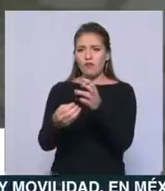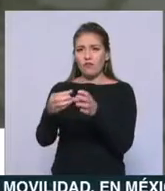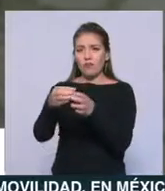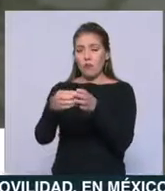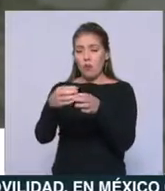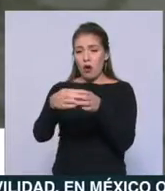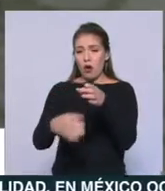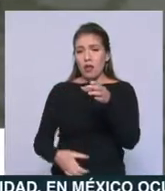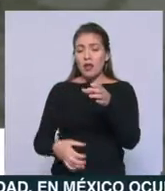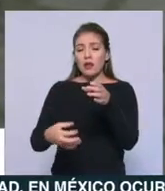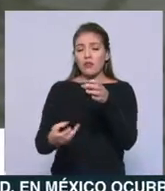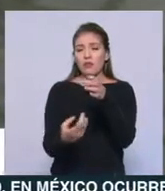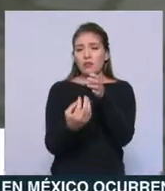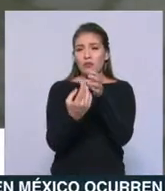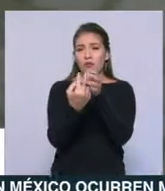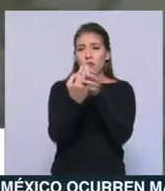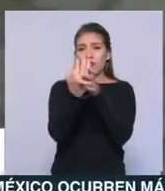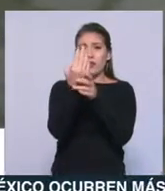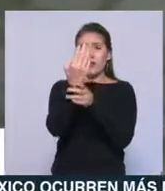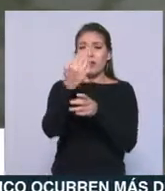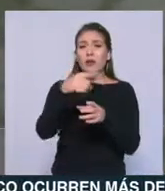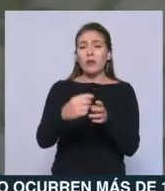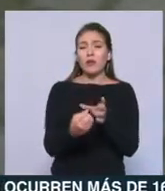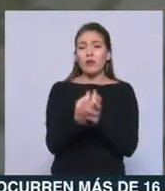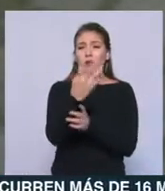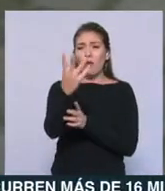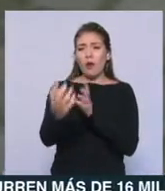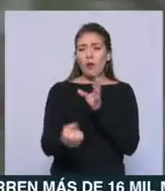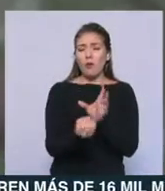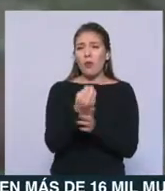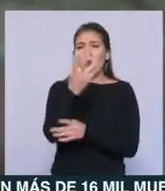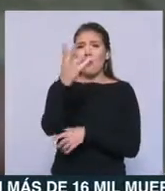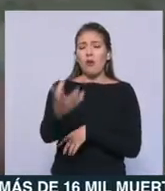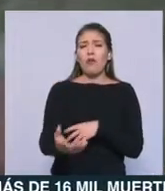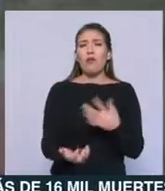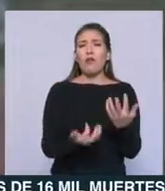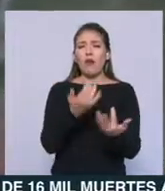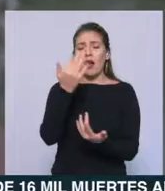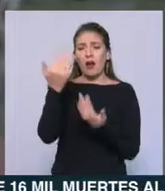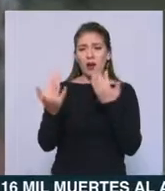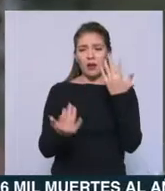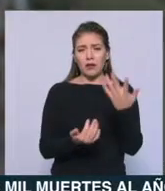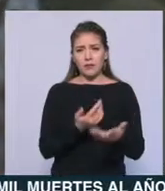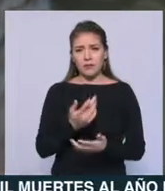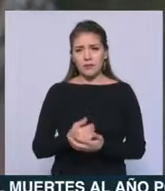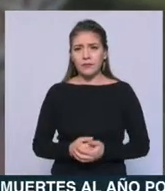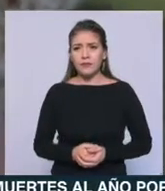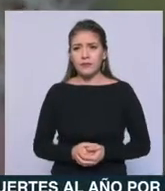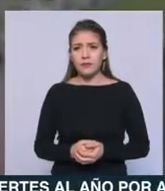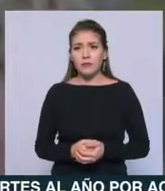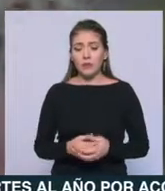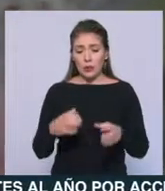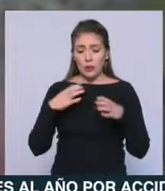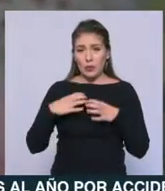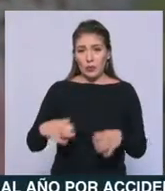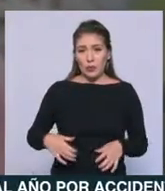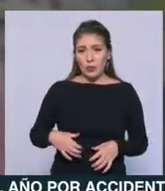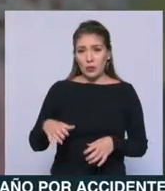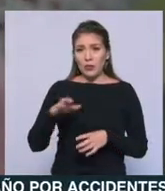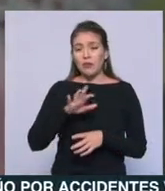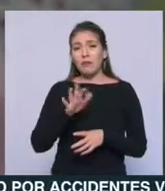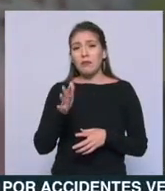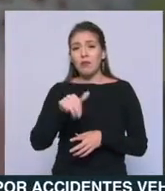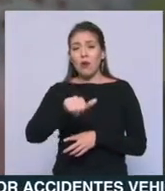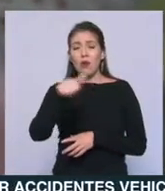y nos empezó a escupir el alcohol ya prendido con el fuego. El 11% del cuerpo de Luis Antonio sufrió quemaduras de